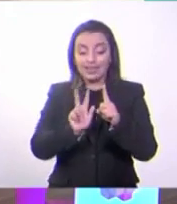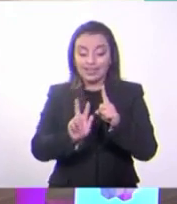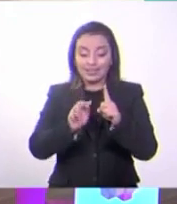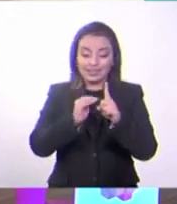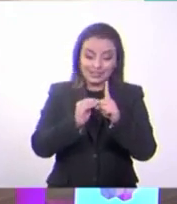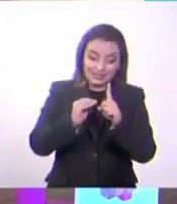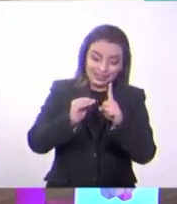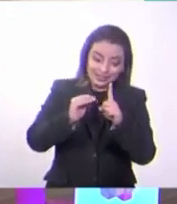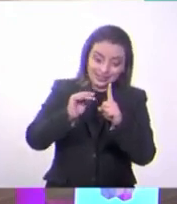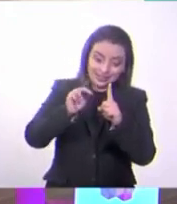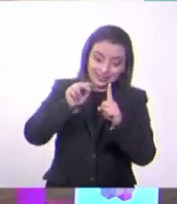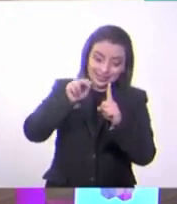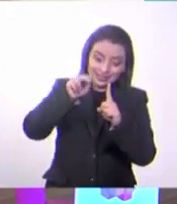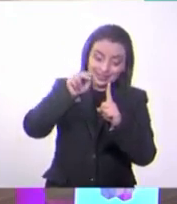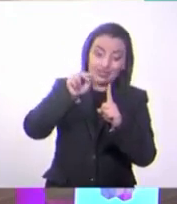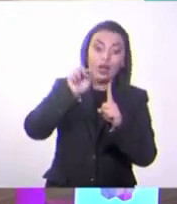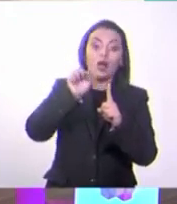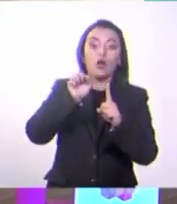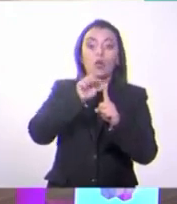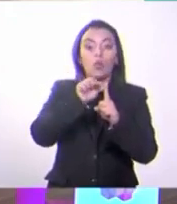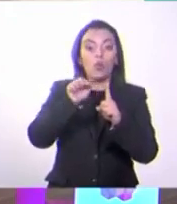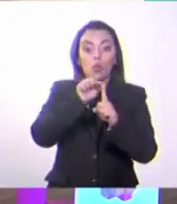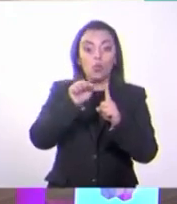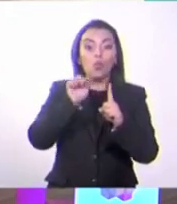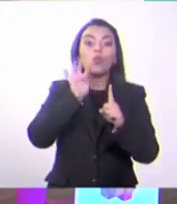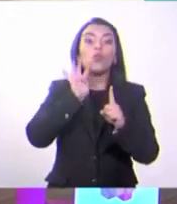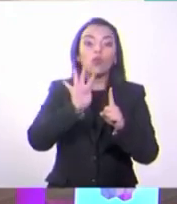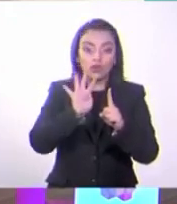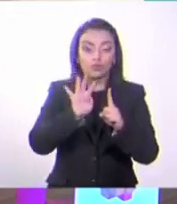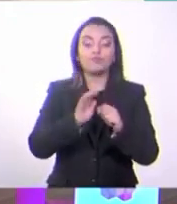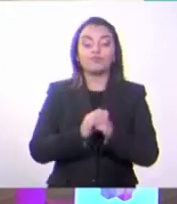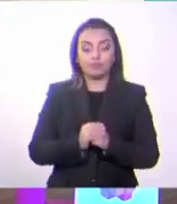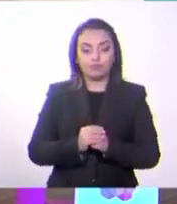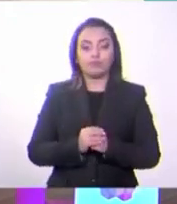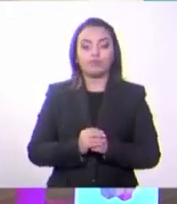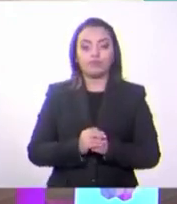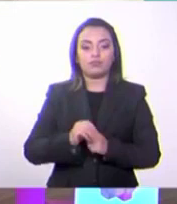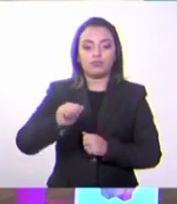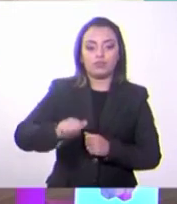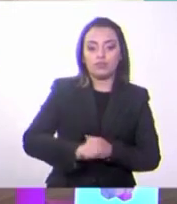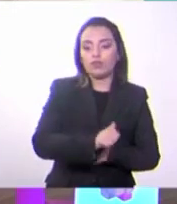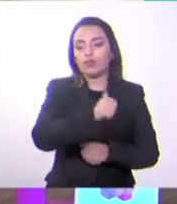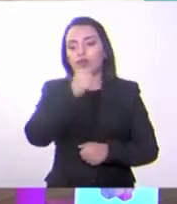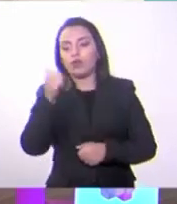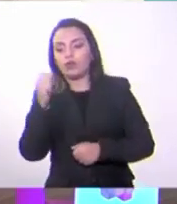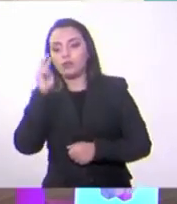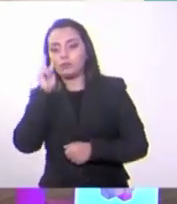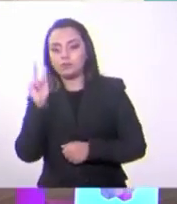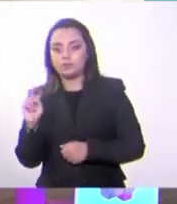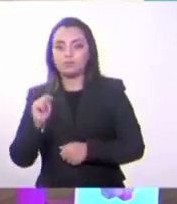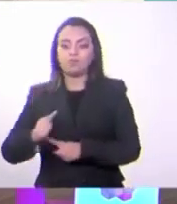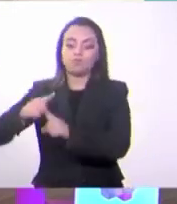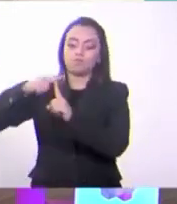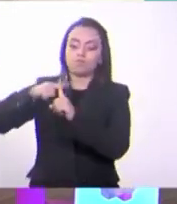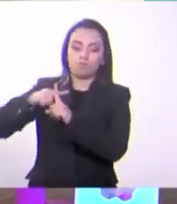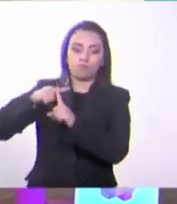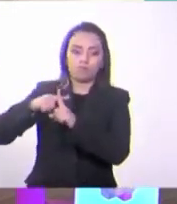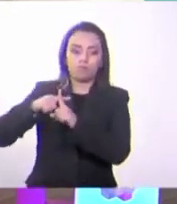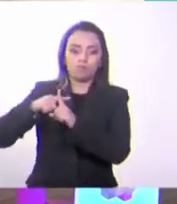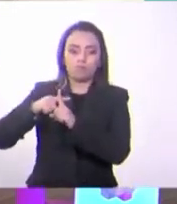correcto. Ahora te hago la misma pregunta a ti. Ajá. Mira tu función. Hay un valor que también da 4